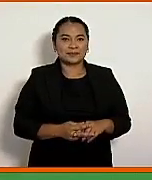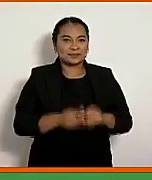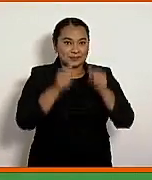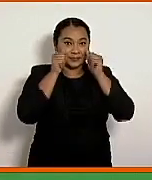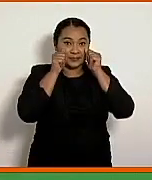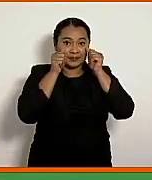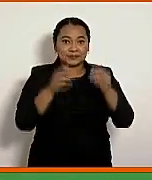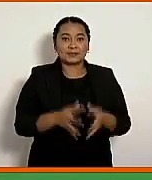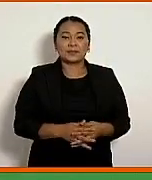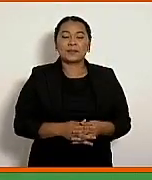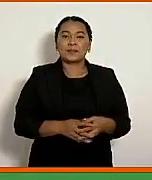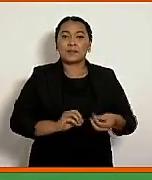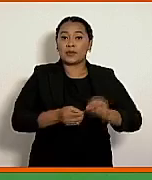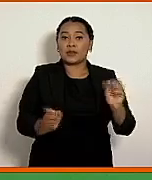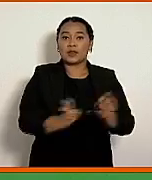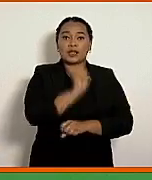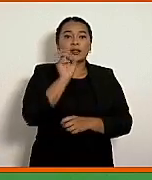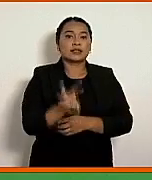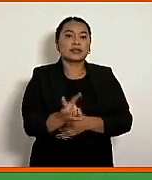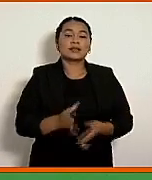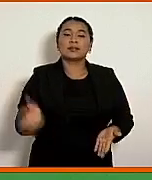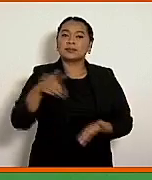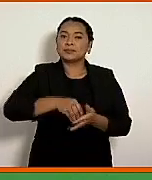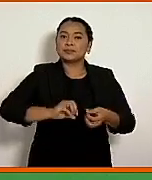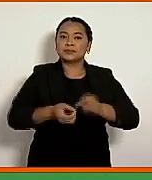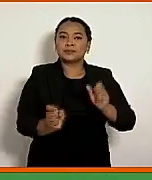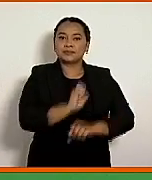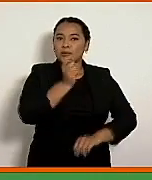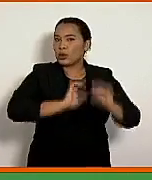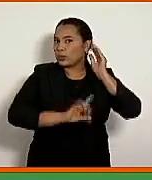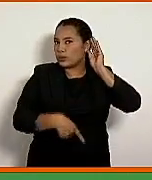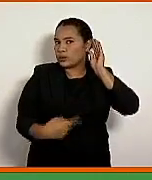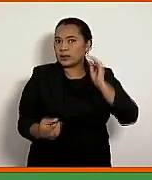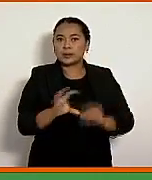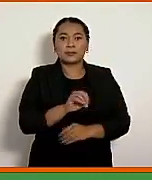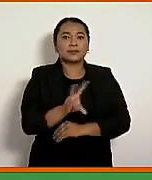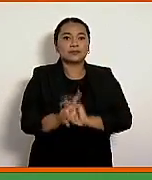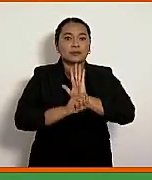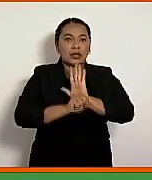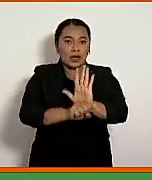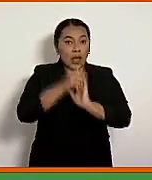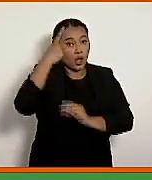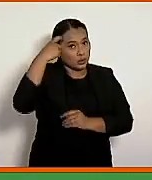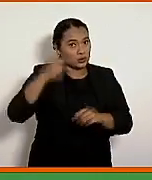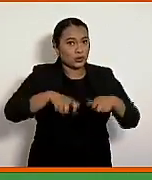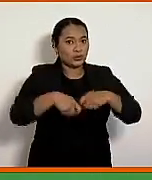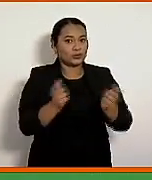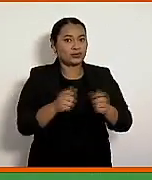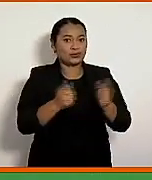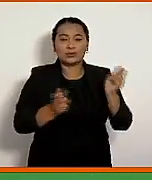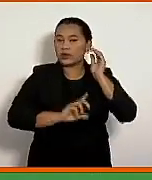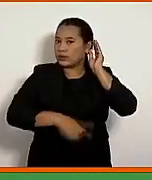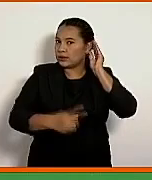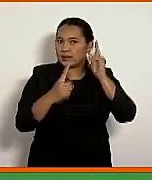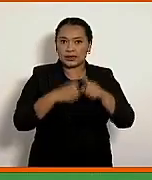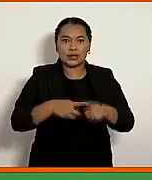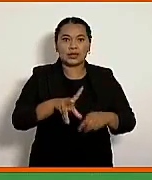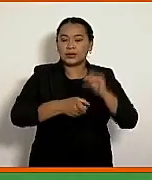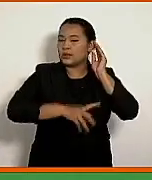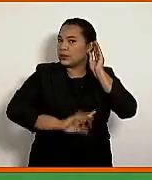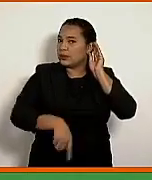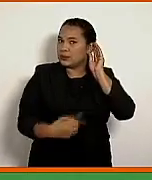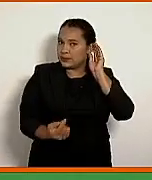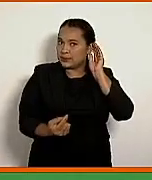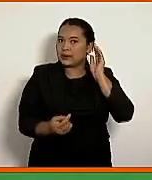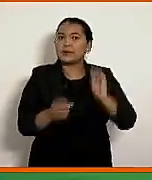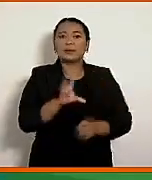atentos, el 6. Los números ganadores en diario es el 07 con su símbolo de sueños navaja. Para MultiX, 2X y